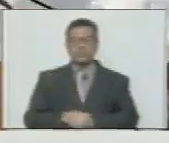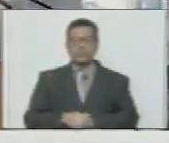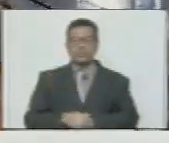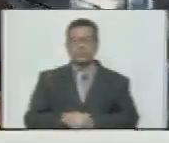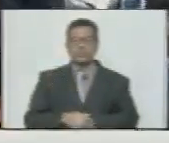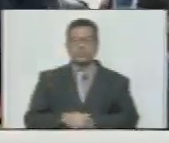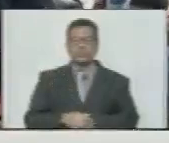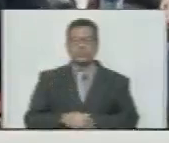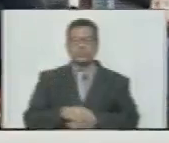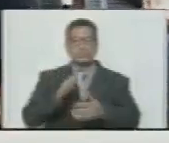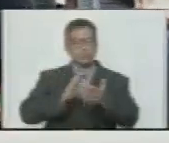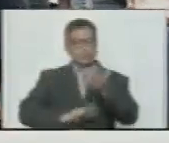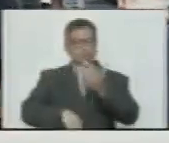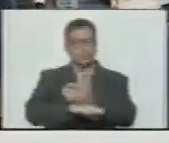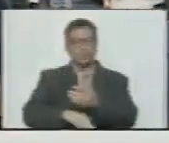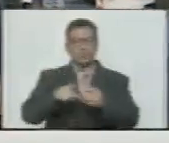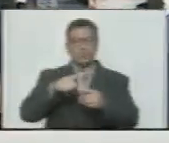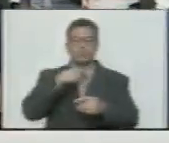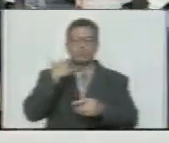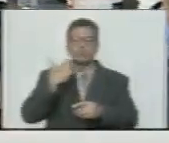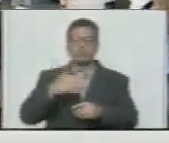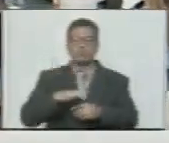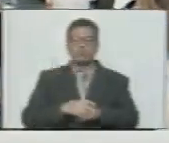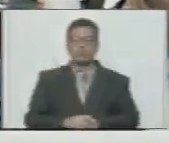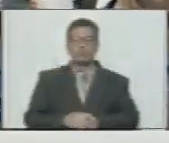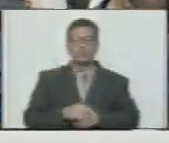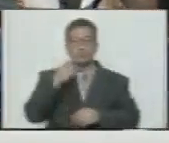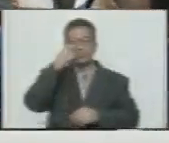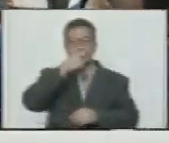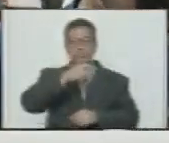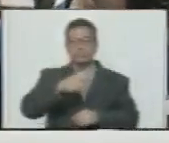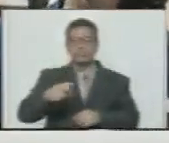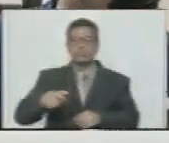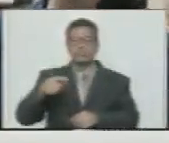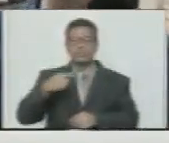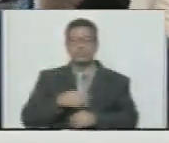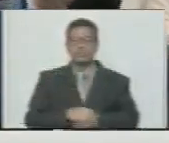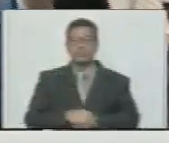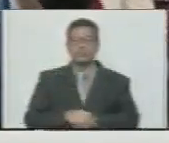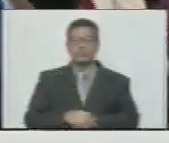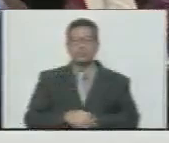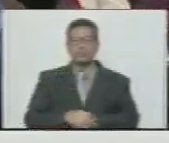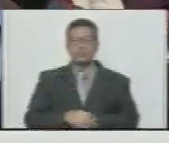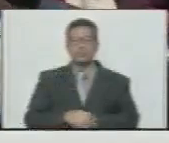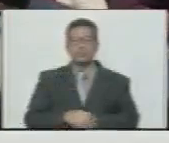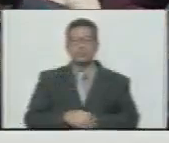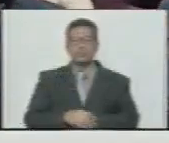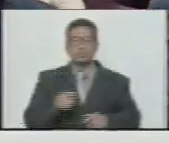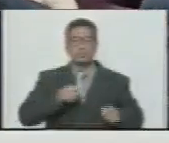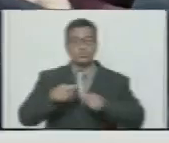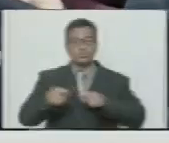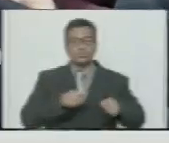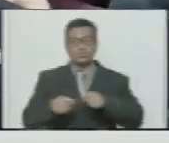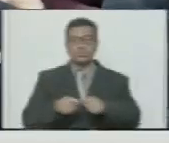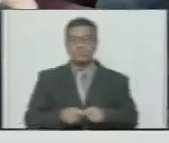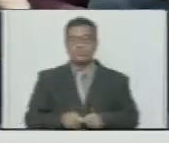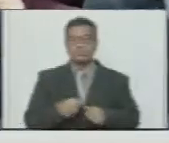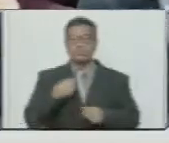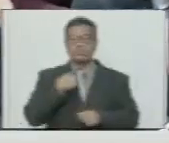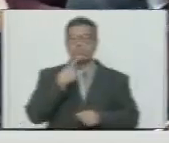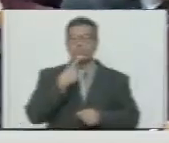que se despide de este plano. Un pueblo que se